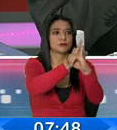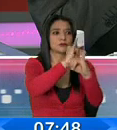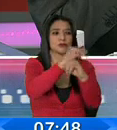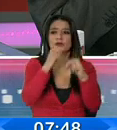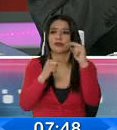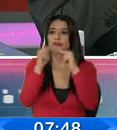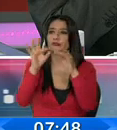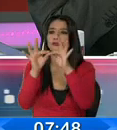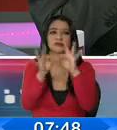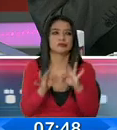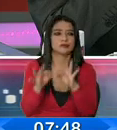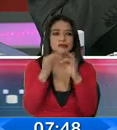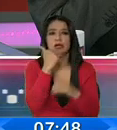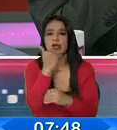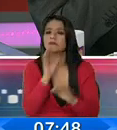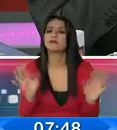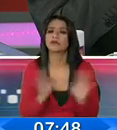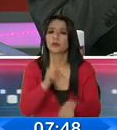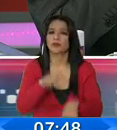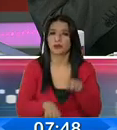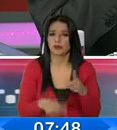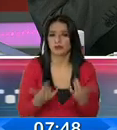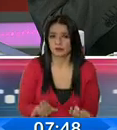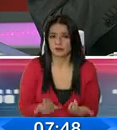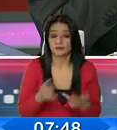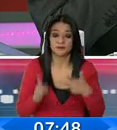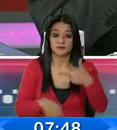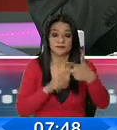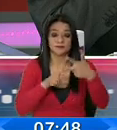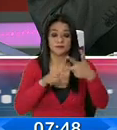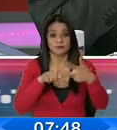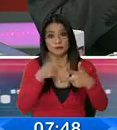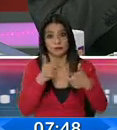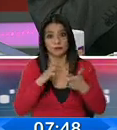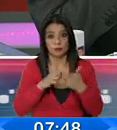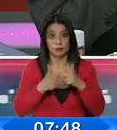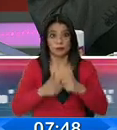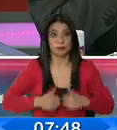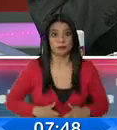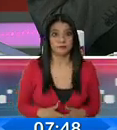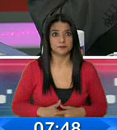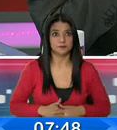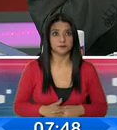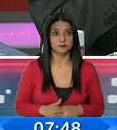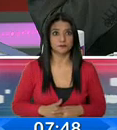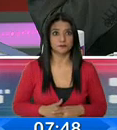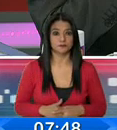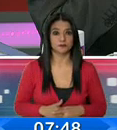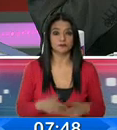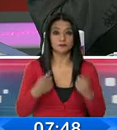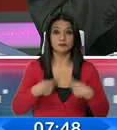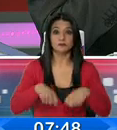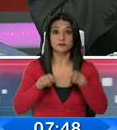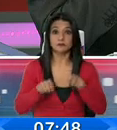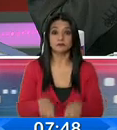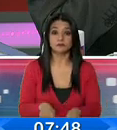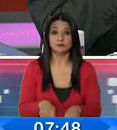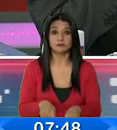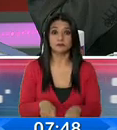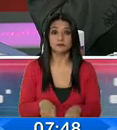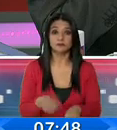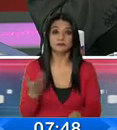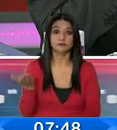contracción en el presupuesto público. Y el tercer tipo de problema es el que tiene que ver con contrataciones que no están